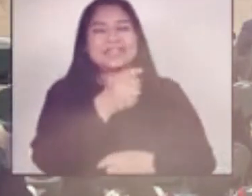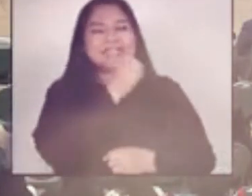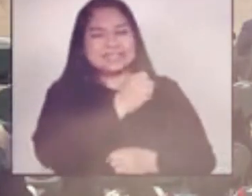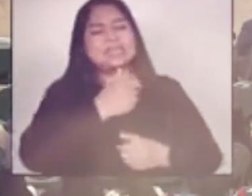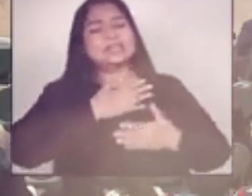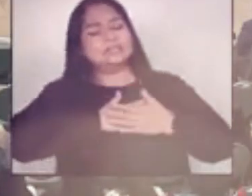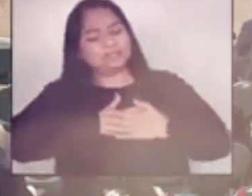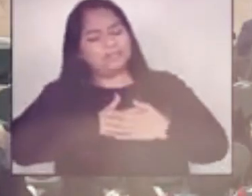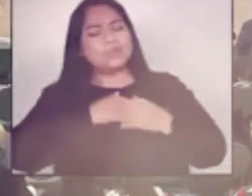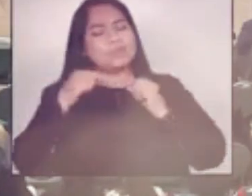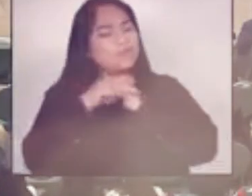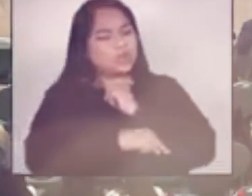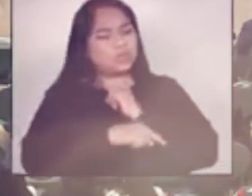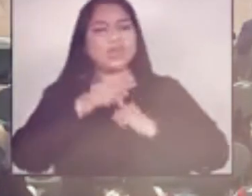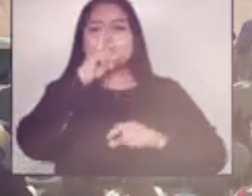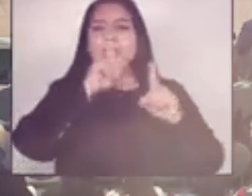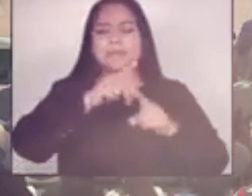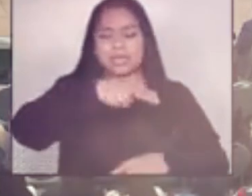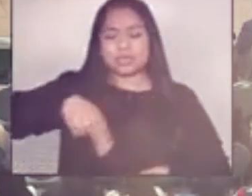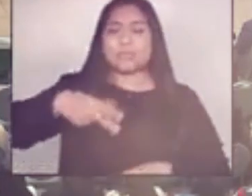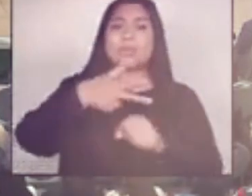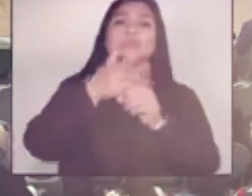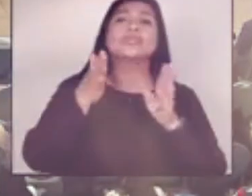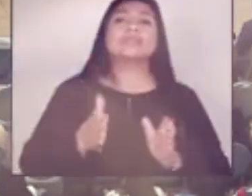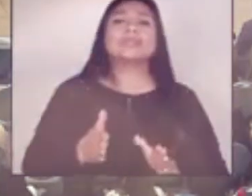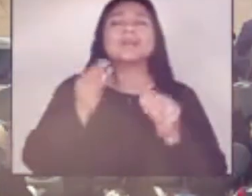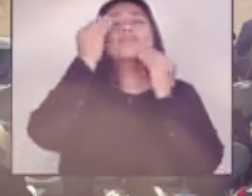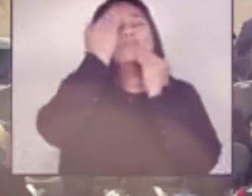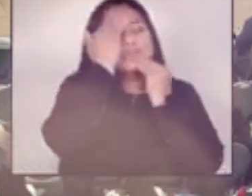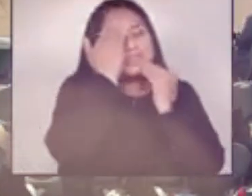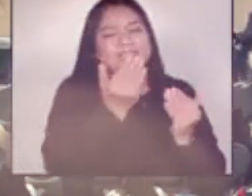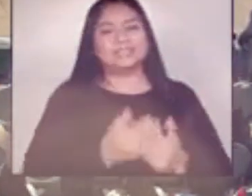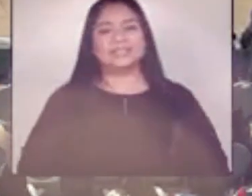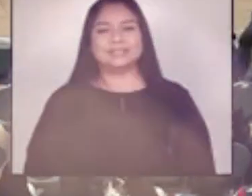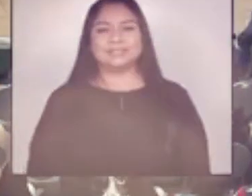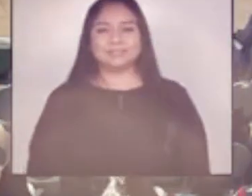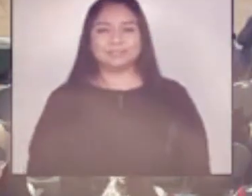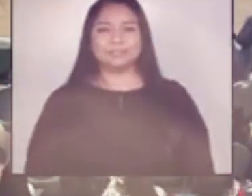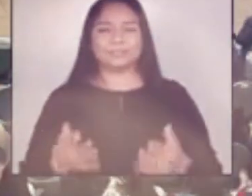corazón y en nombre de los guatemaltecos, muchas gracias.